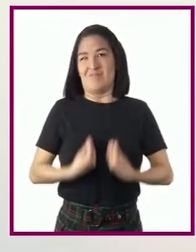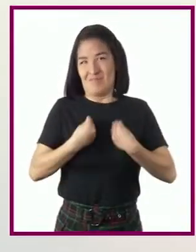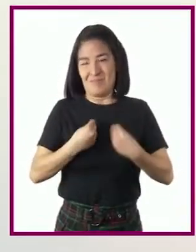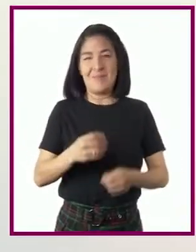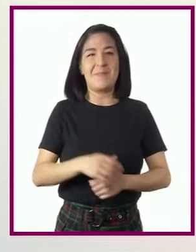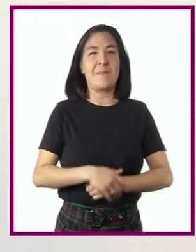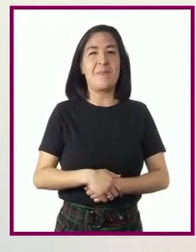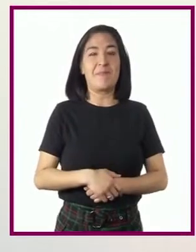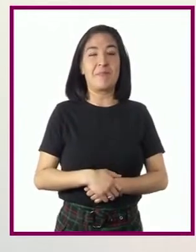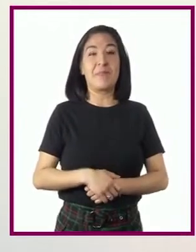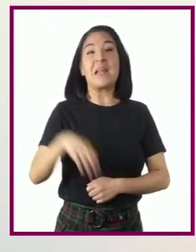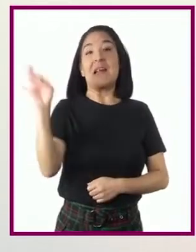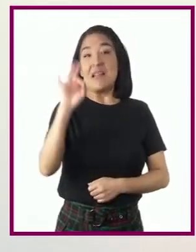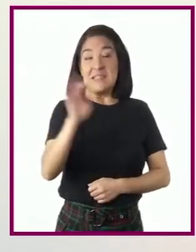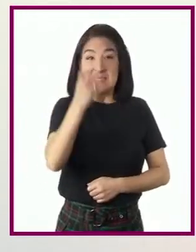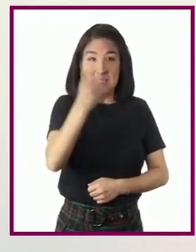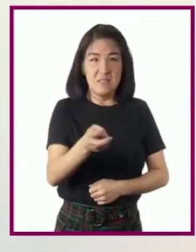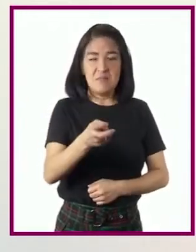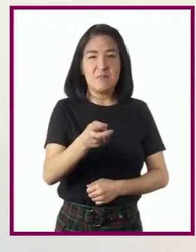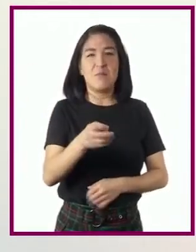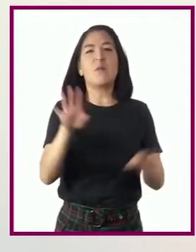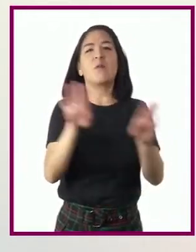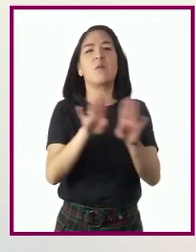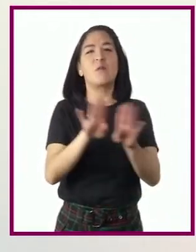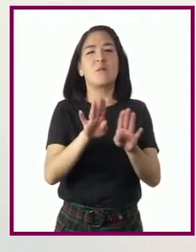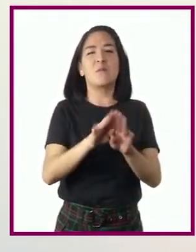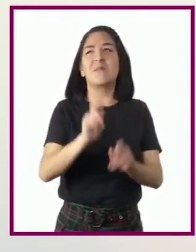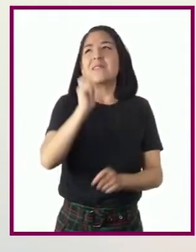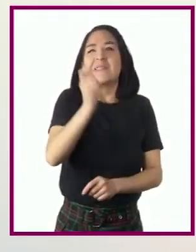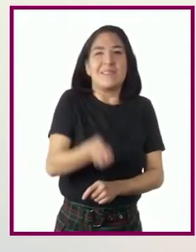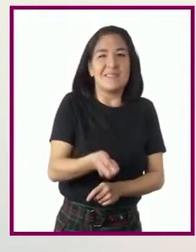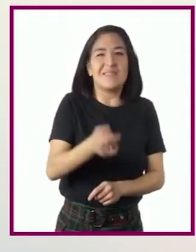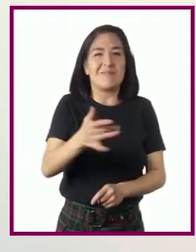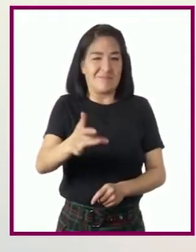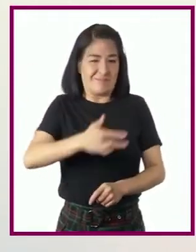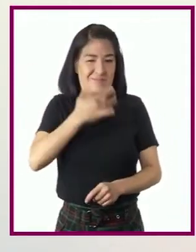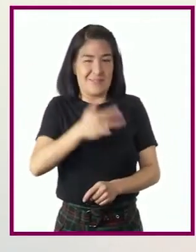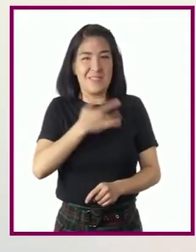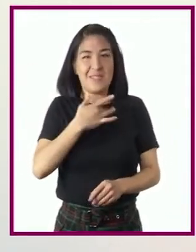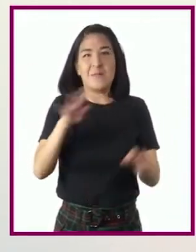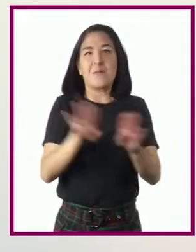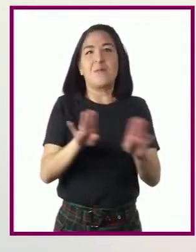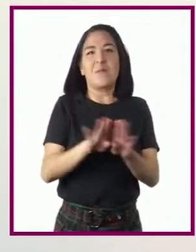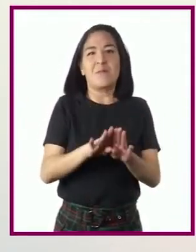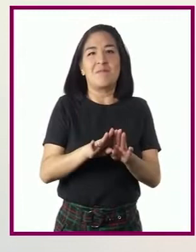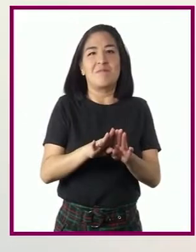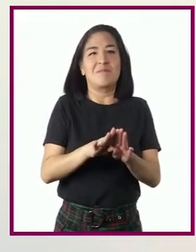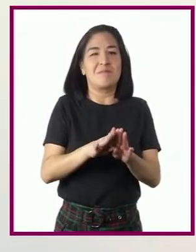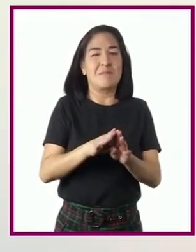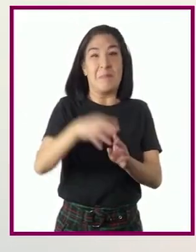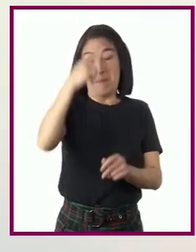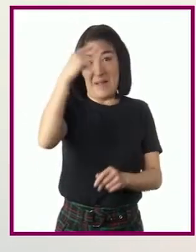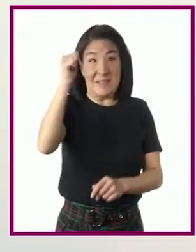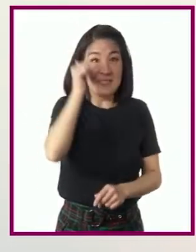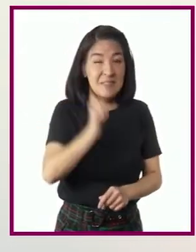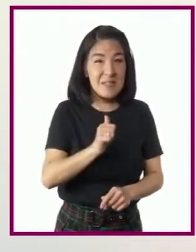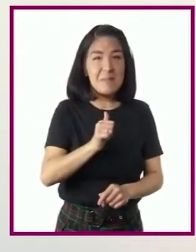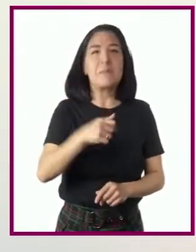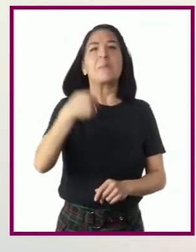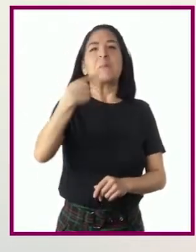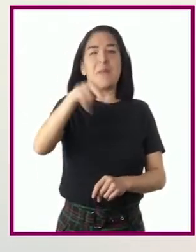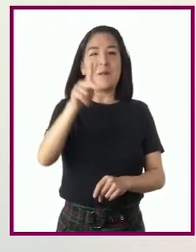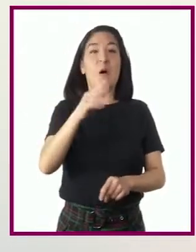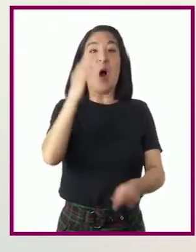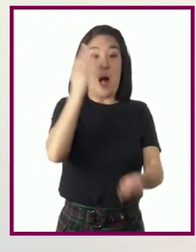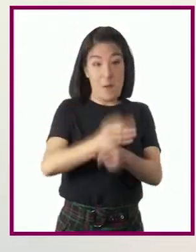Aunque eso no significa que sea algo que sientan de forma permanente, pero quizá sea